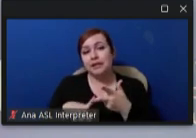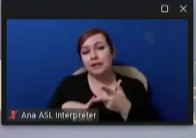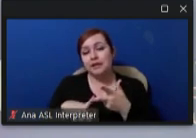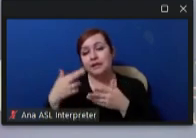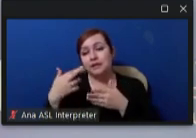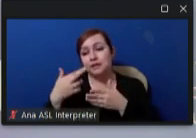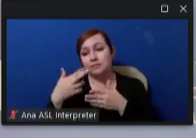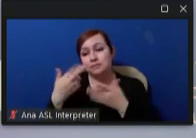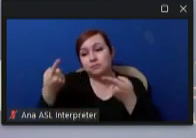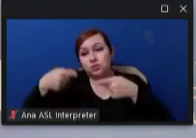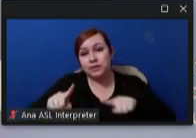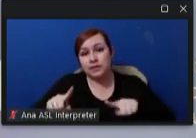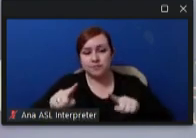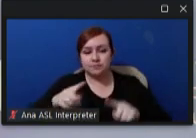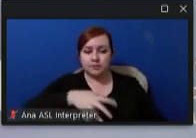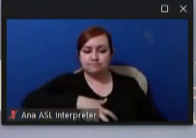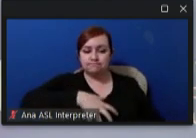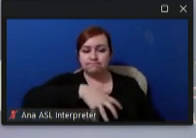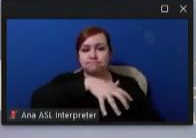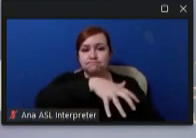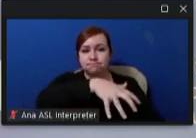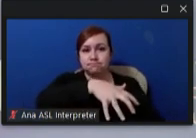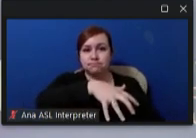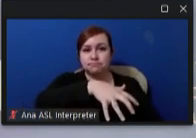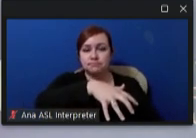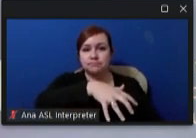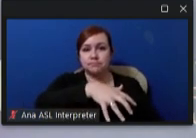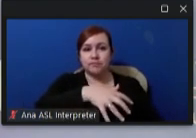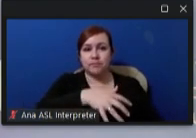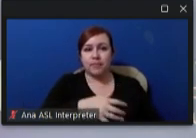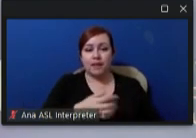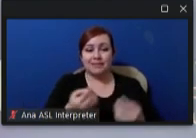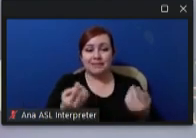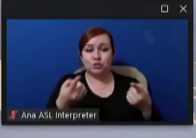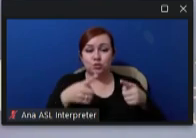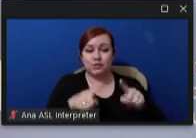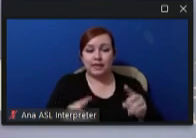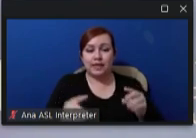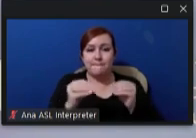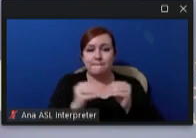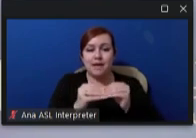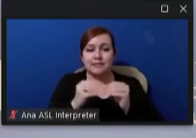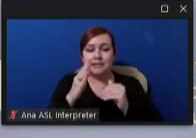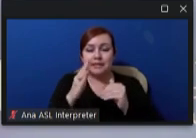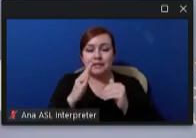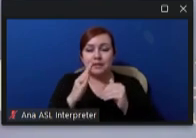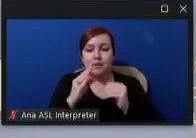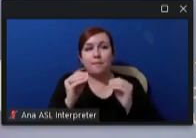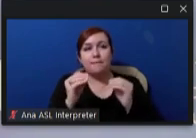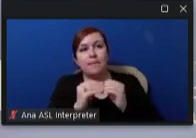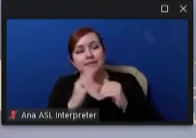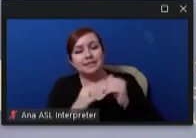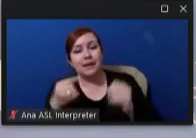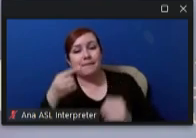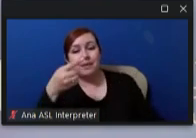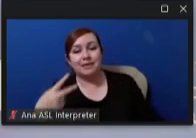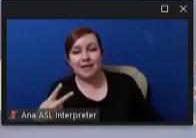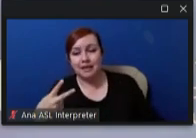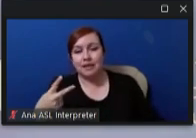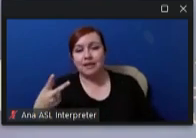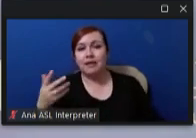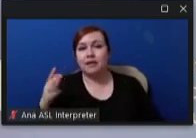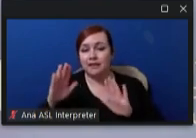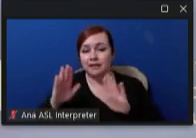embarazos, está en más de la mitad en la situación de las niñas y de